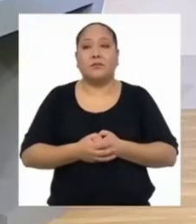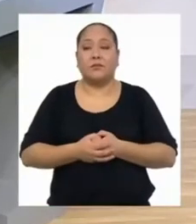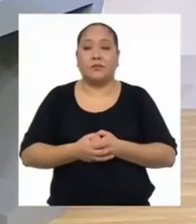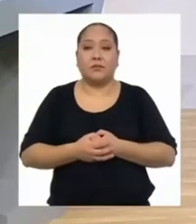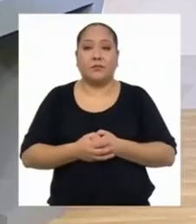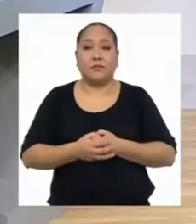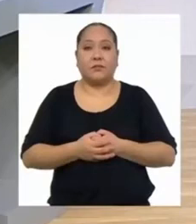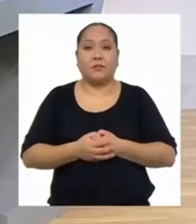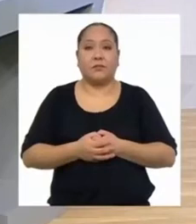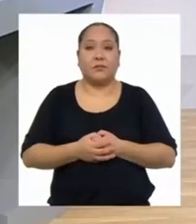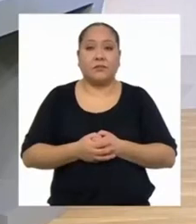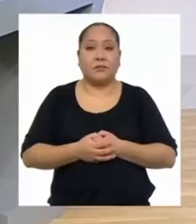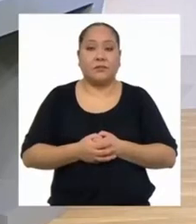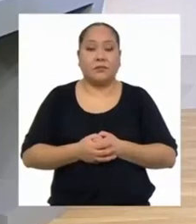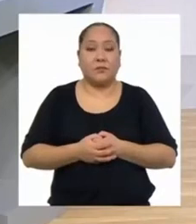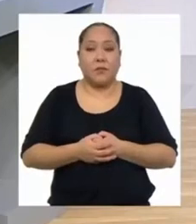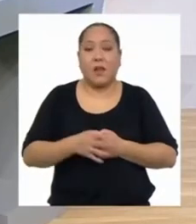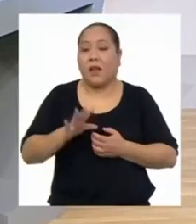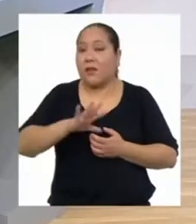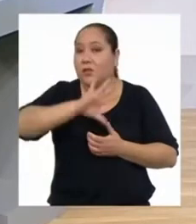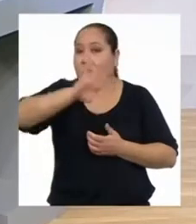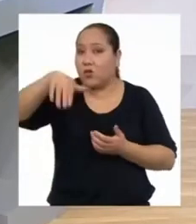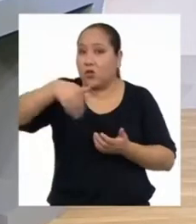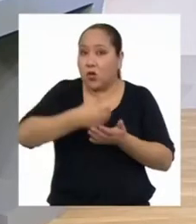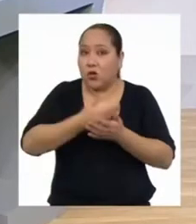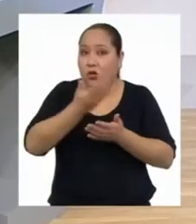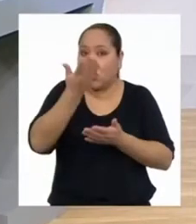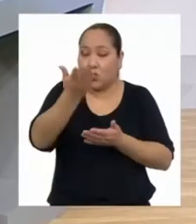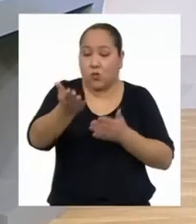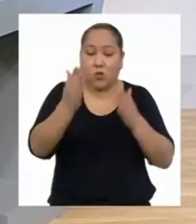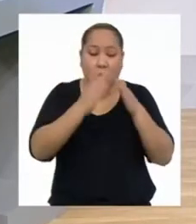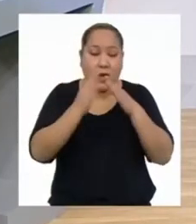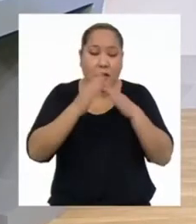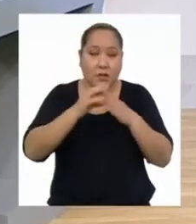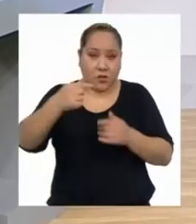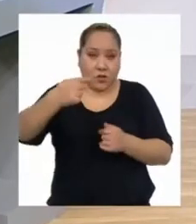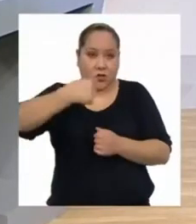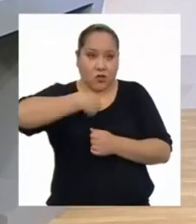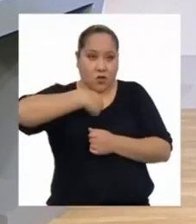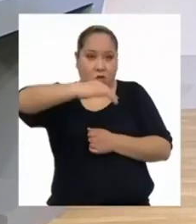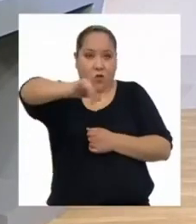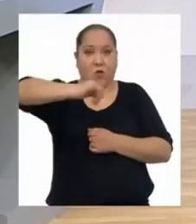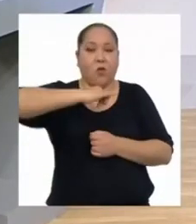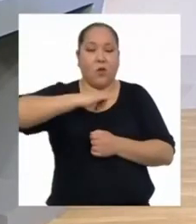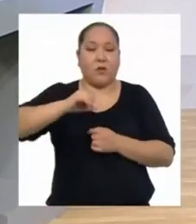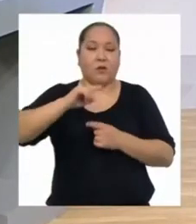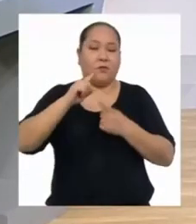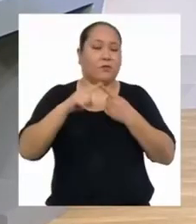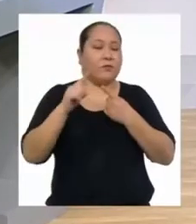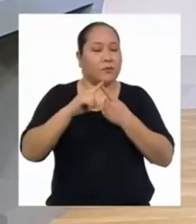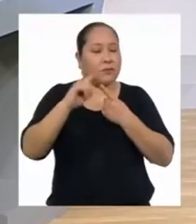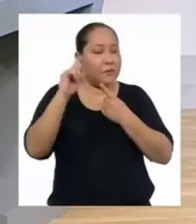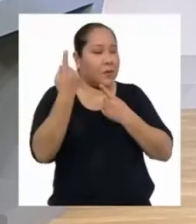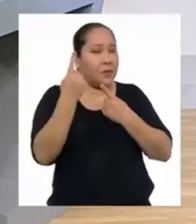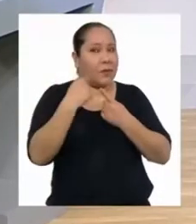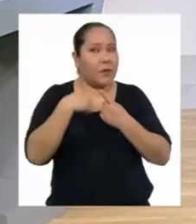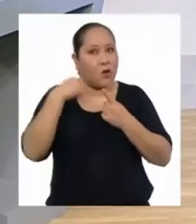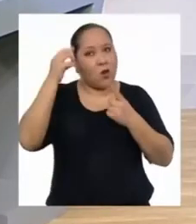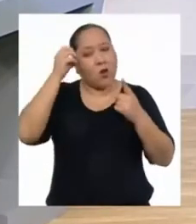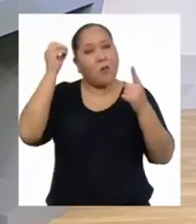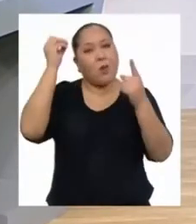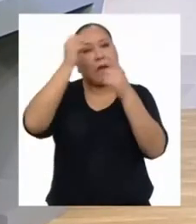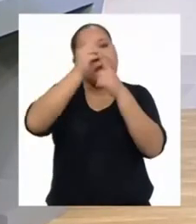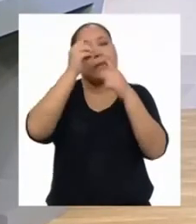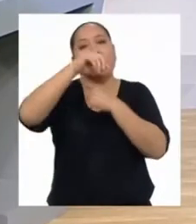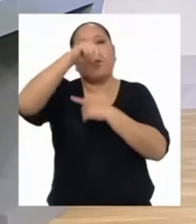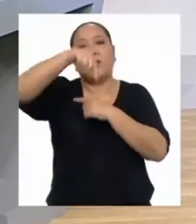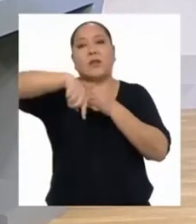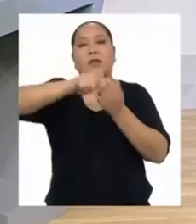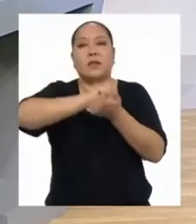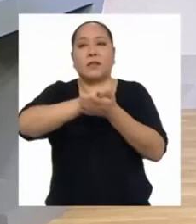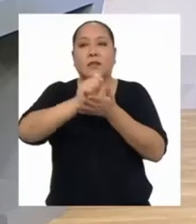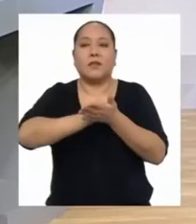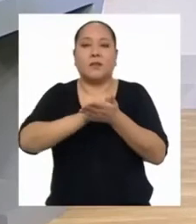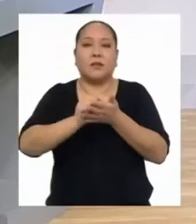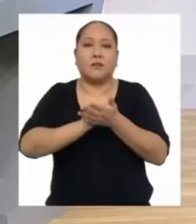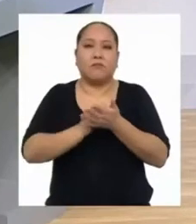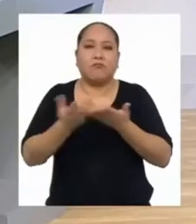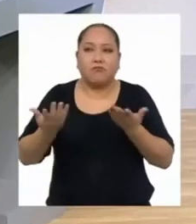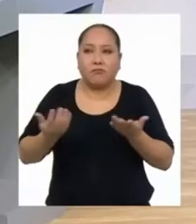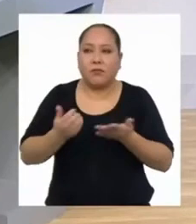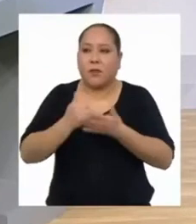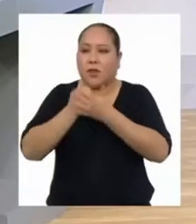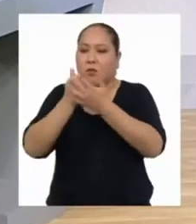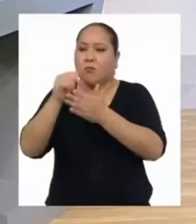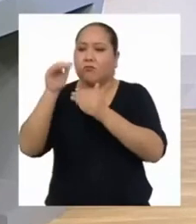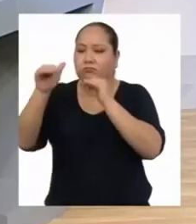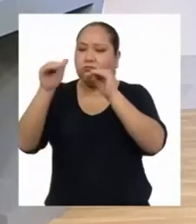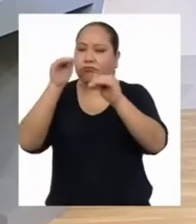todos en casa y yo estamos en la misma frecuencia. Sobre el paso 1. El propósito de mi texto es persuadir a las